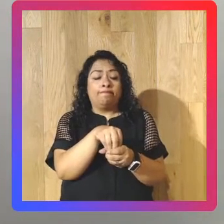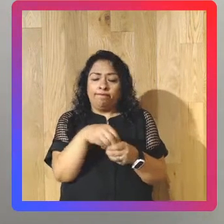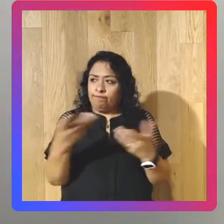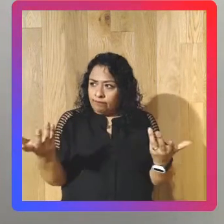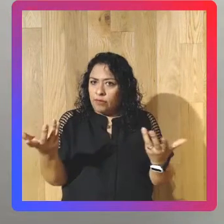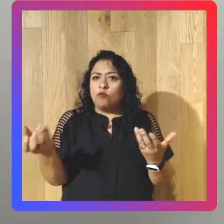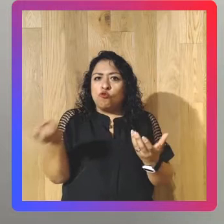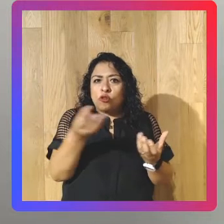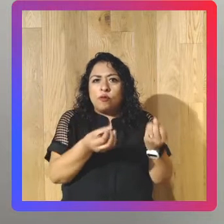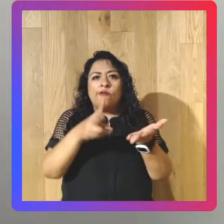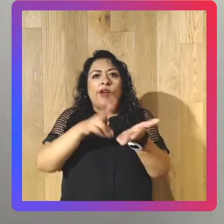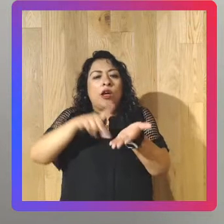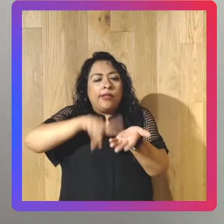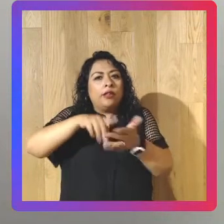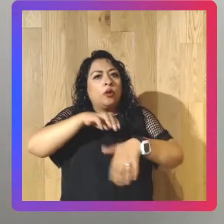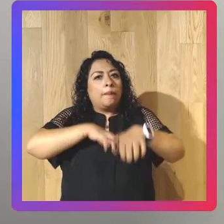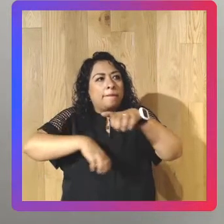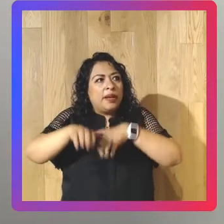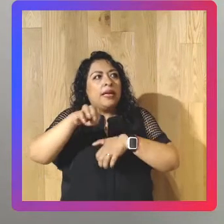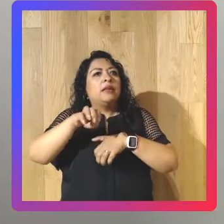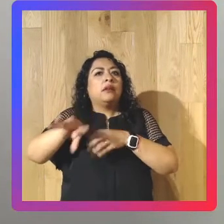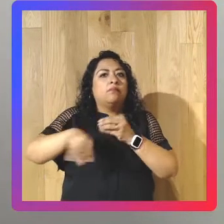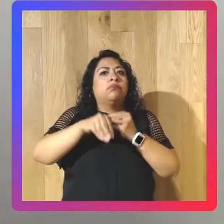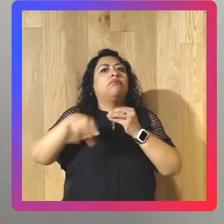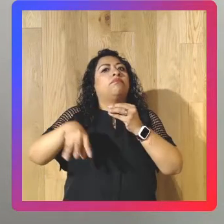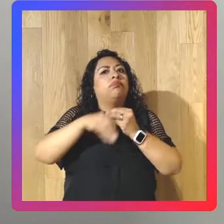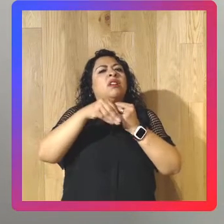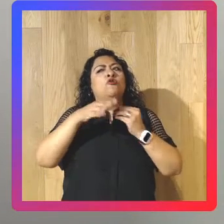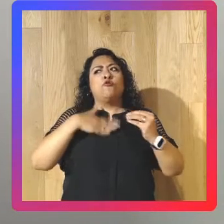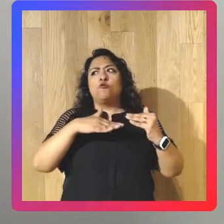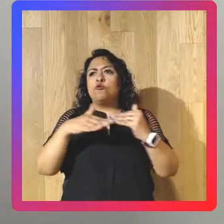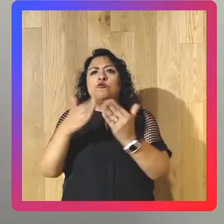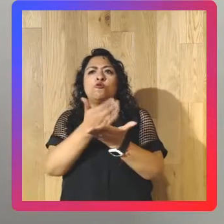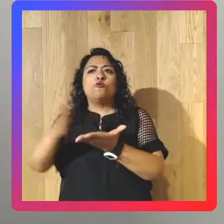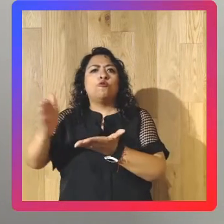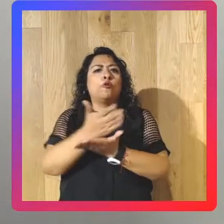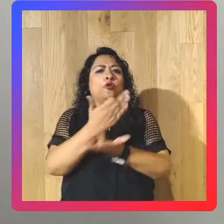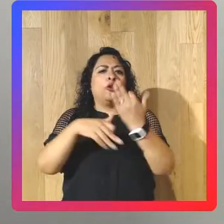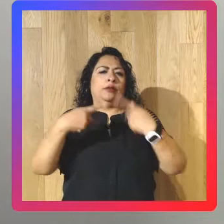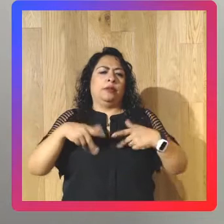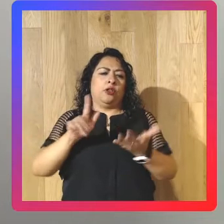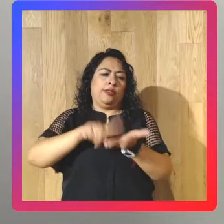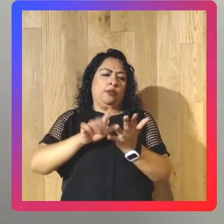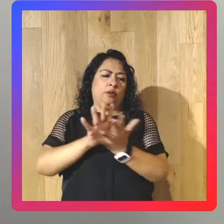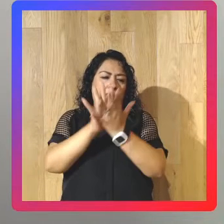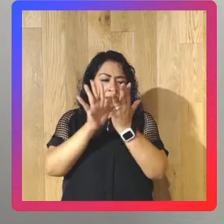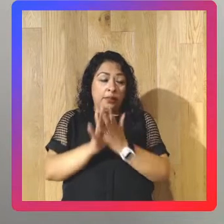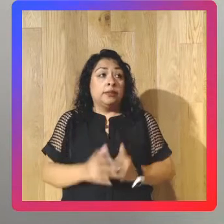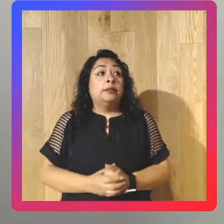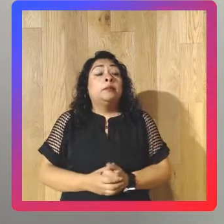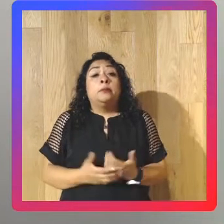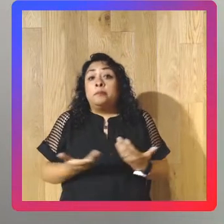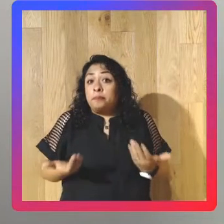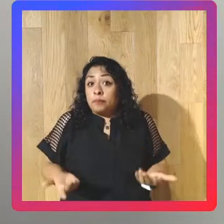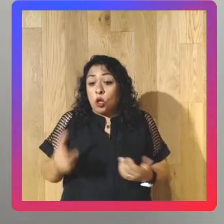Construyamos valor agregado en las empresas que sea equitativamente distribuido entre todos los participantes. Por